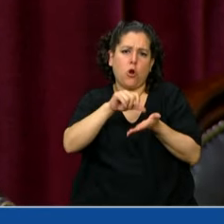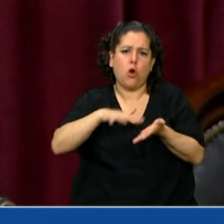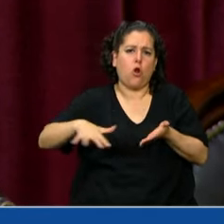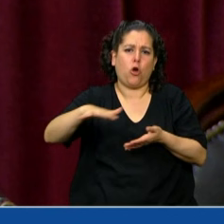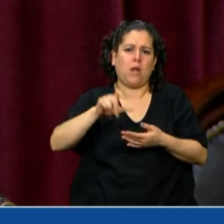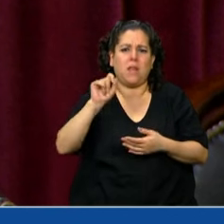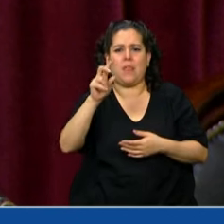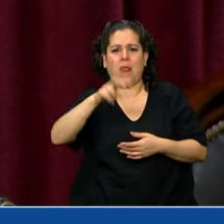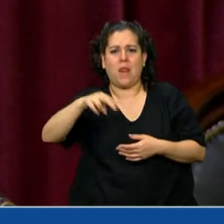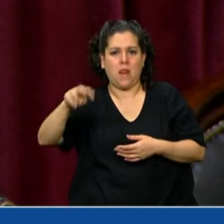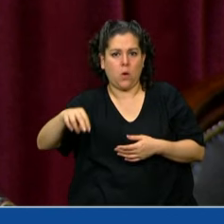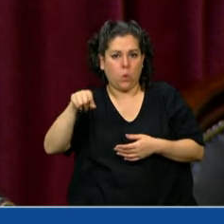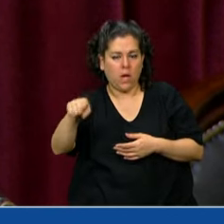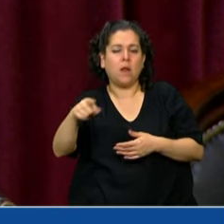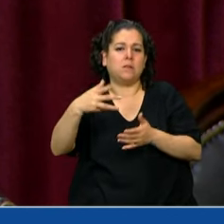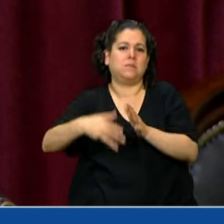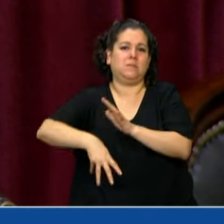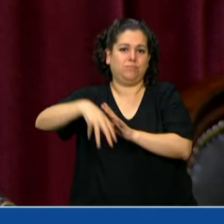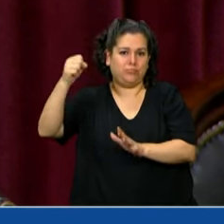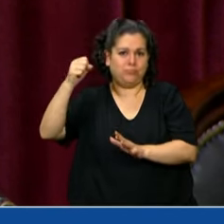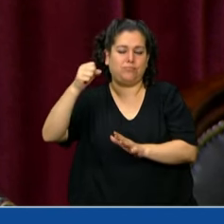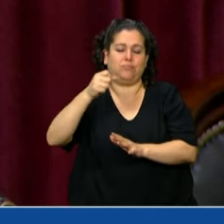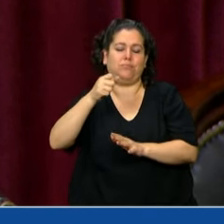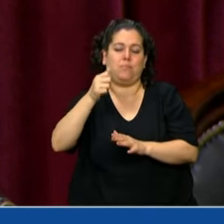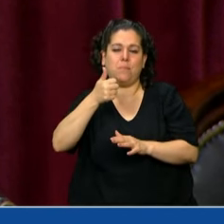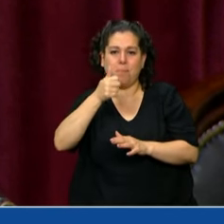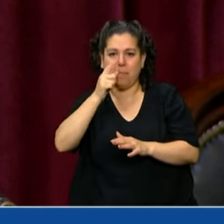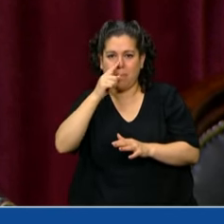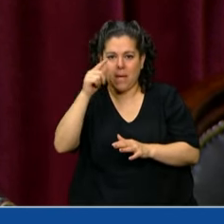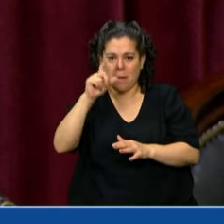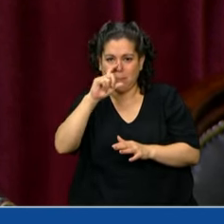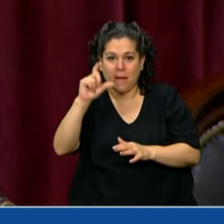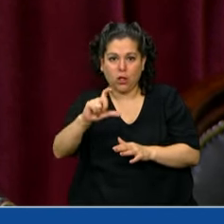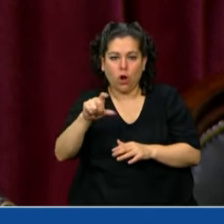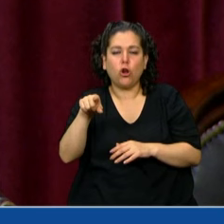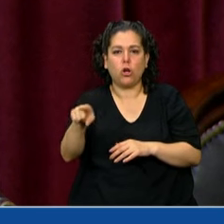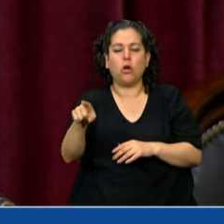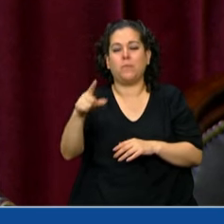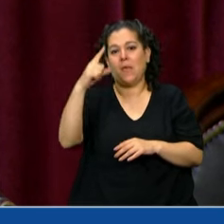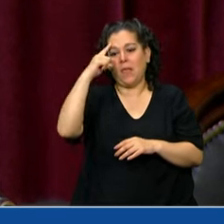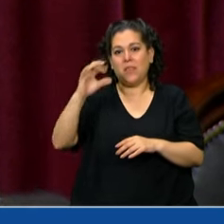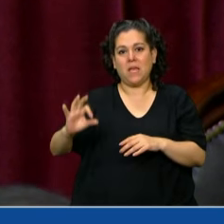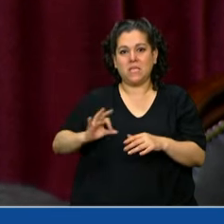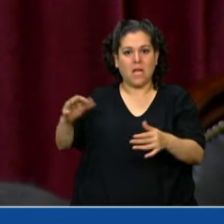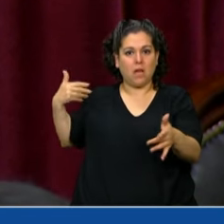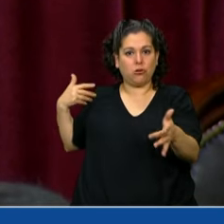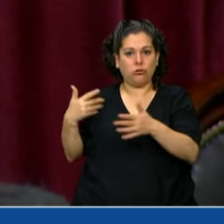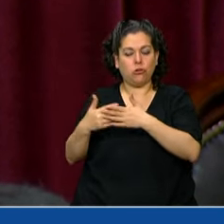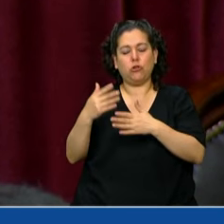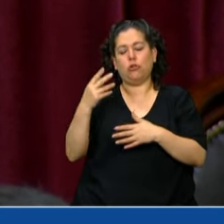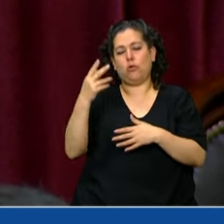neuquén donde se extrae petróleo y gas y a 10 años de vaca muerta no tiene